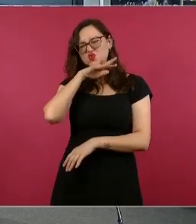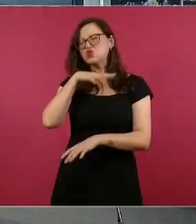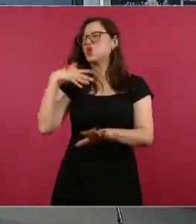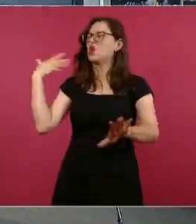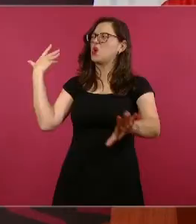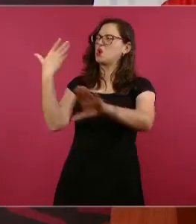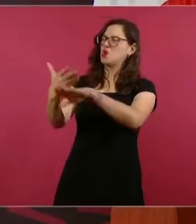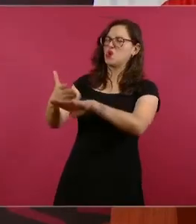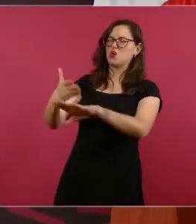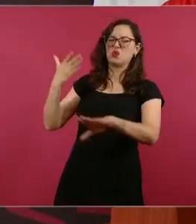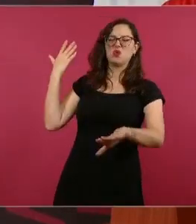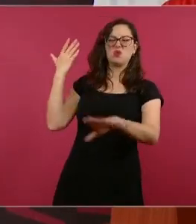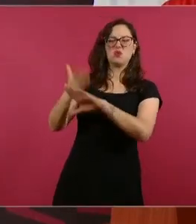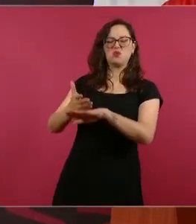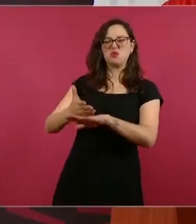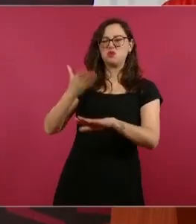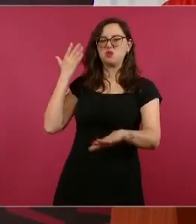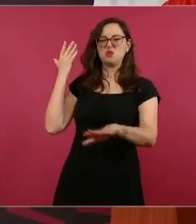de